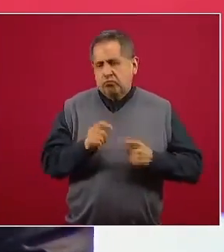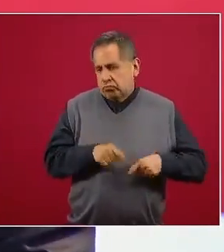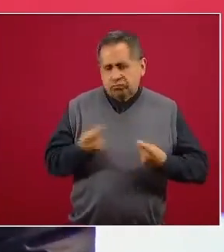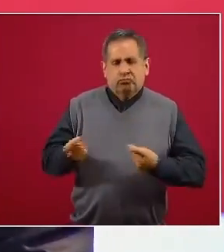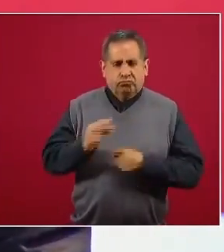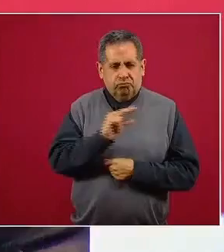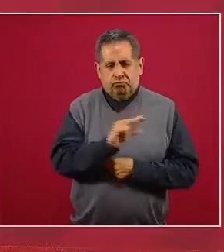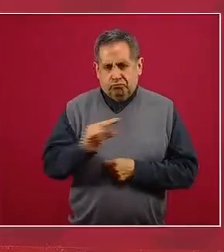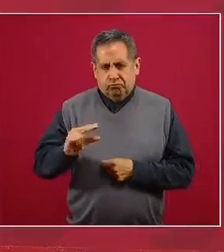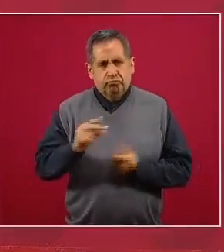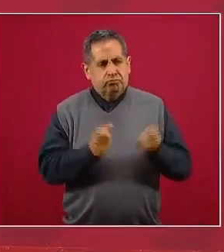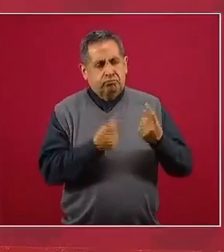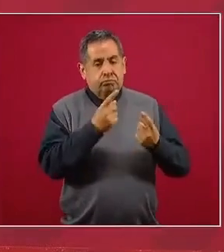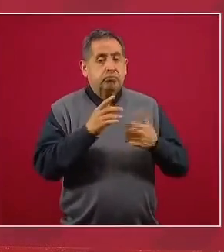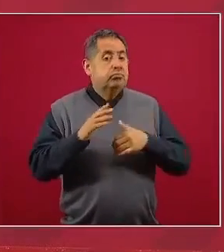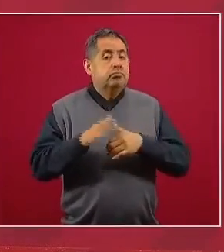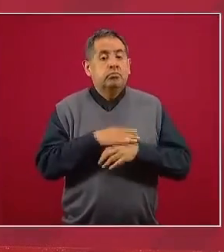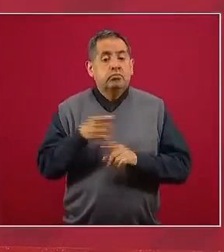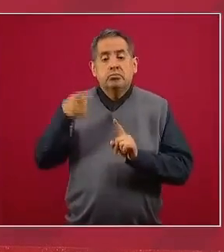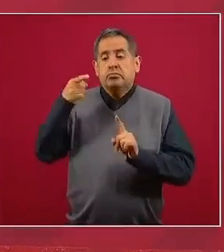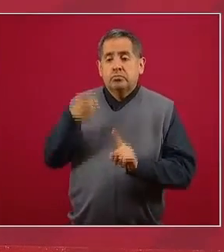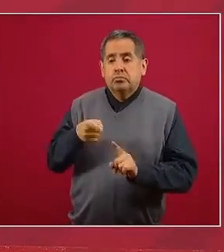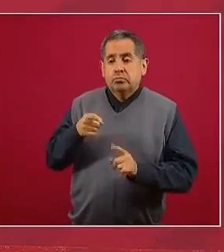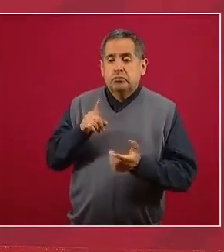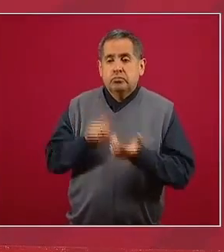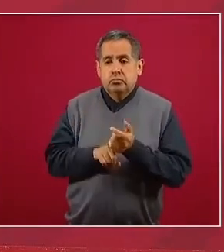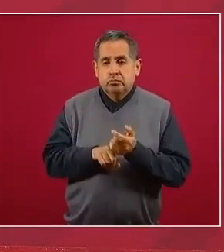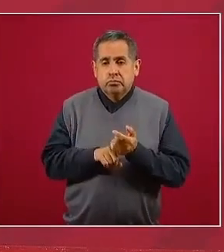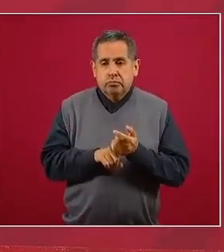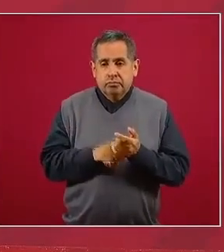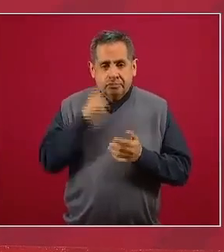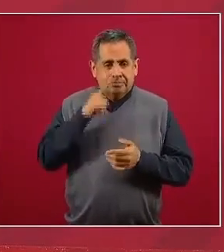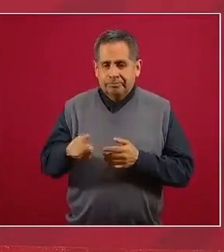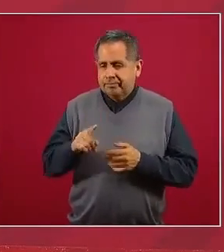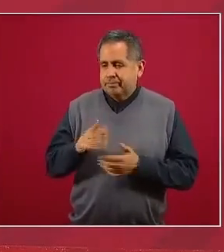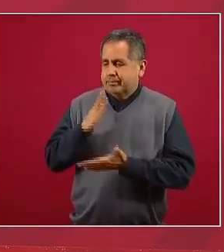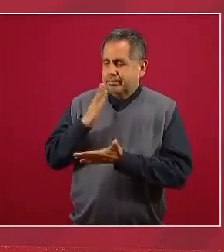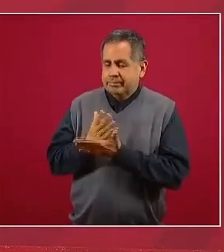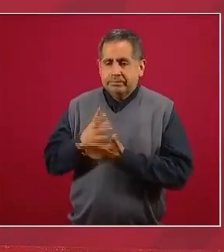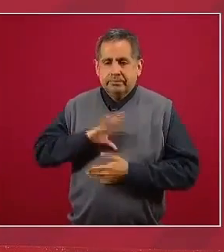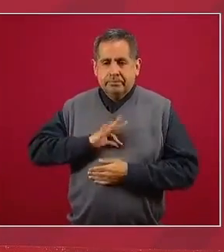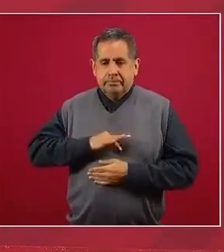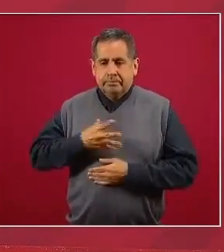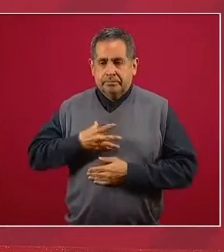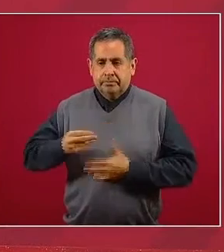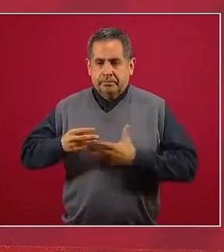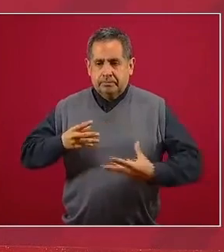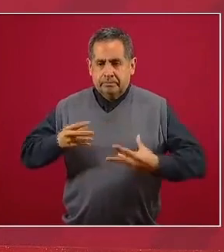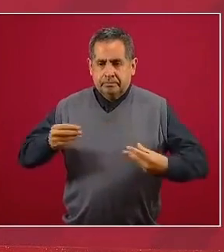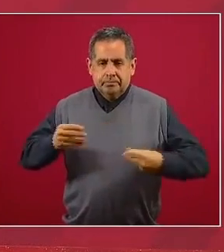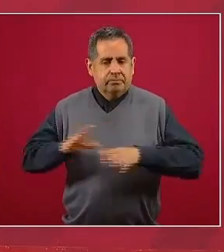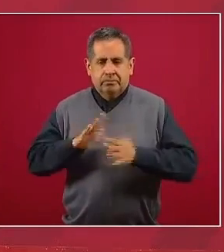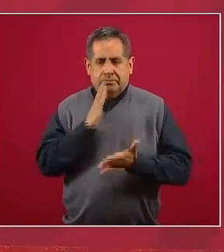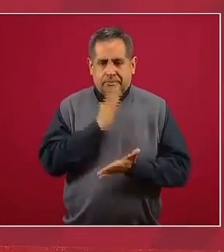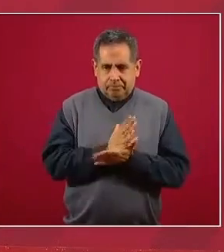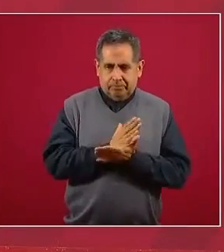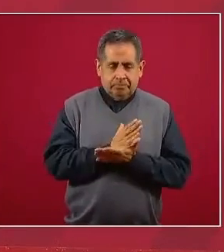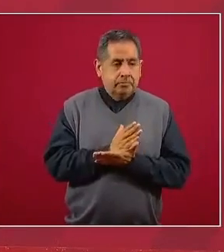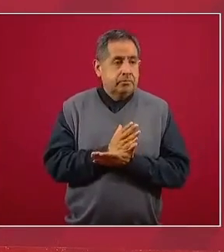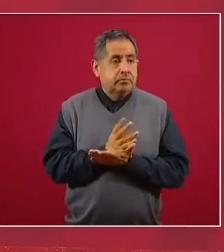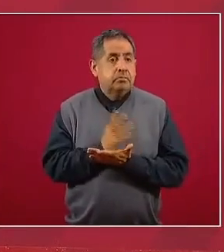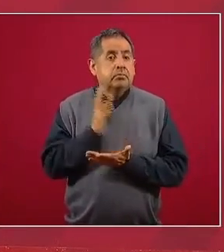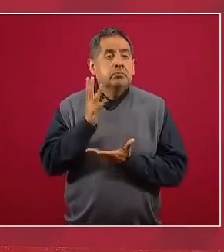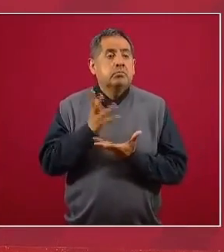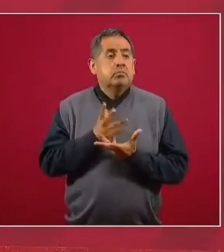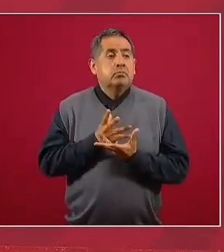tengan la vacuna, porque el propósito ahí es interrumpir la transmisión y potencialmente eliminar la